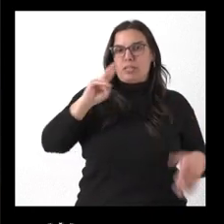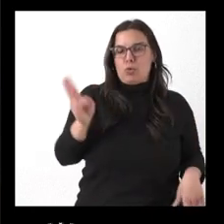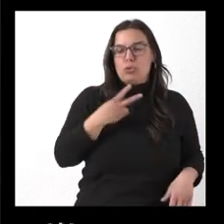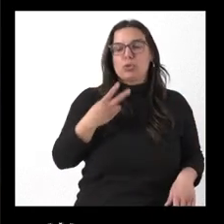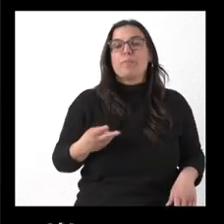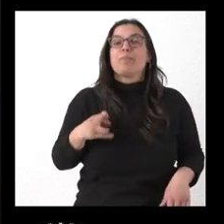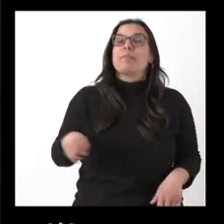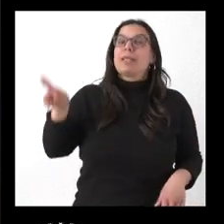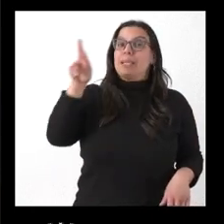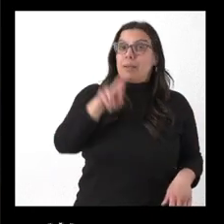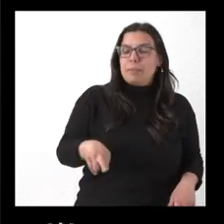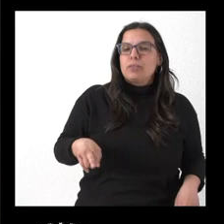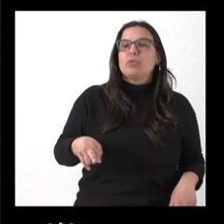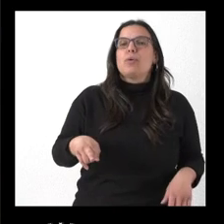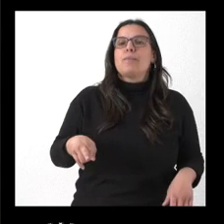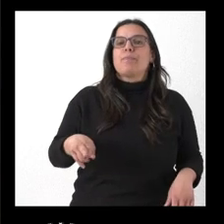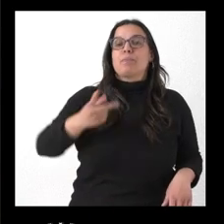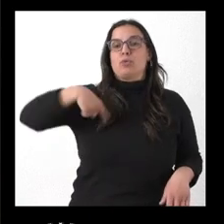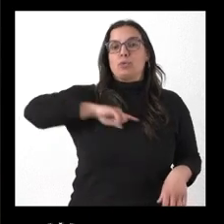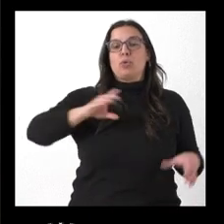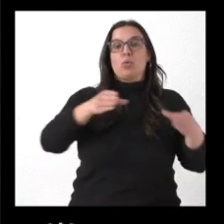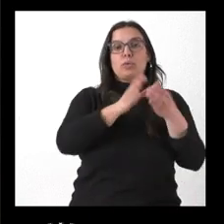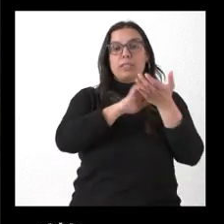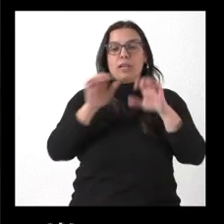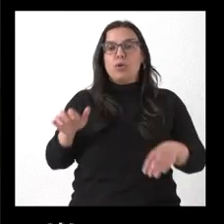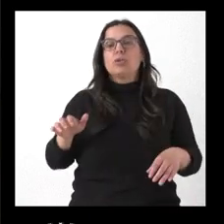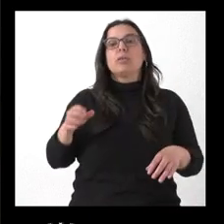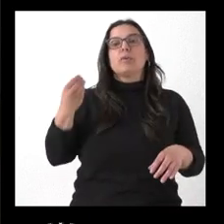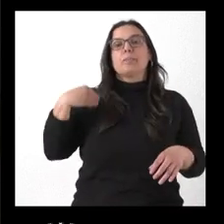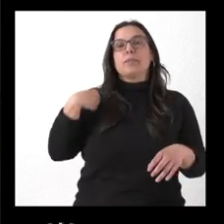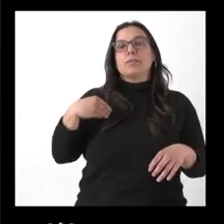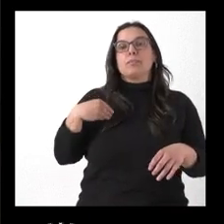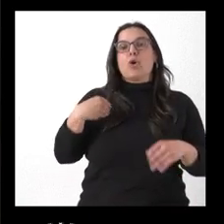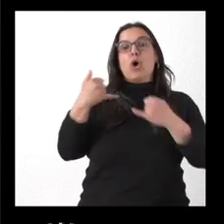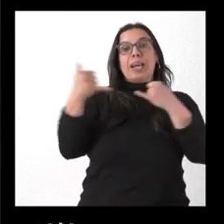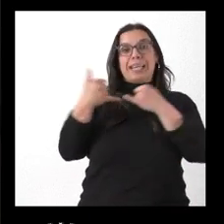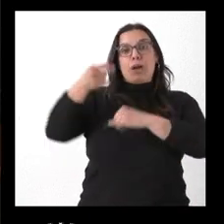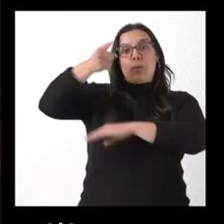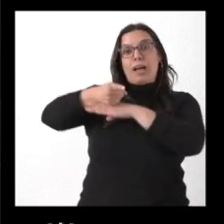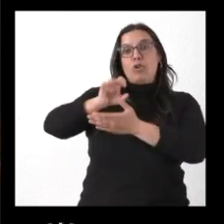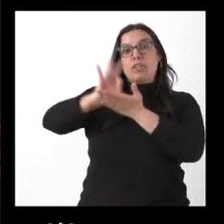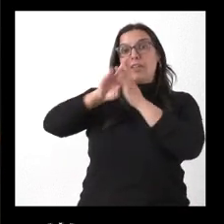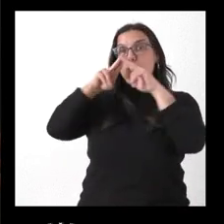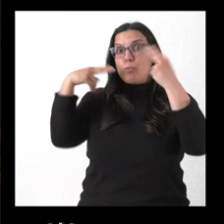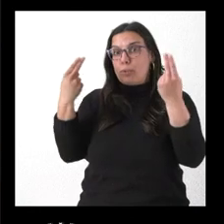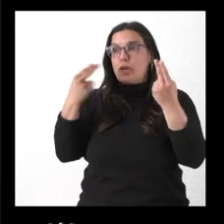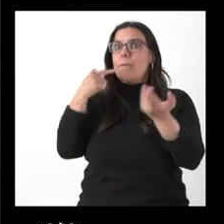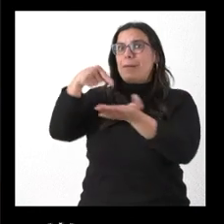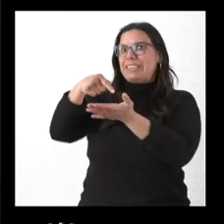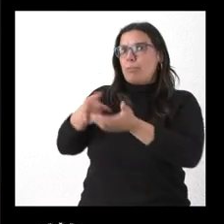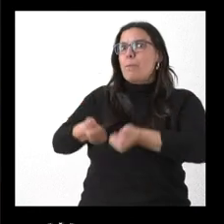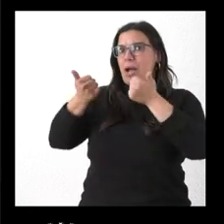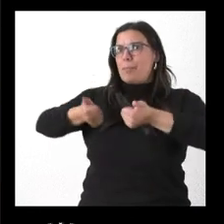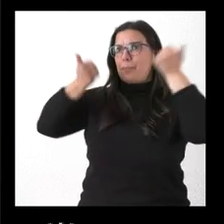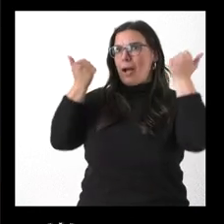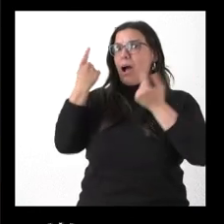insistirles en que solicitando desde la junta de Castellón el incremento de más líneas de obligación servido público Y todavía hoy no lo son con la